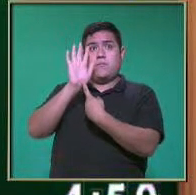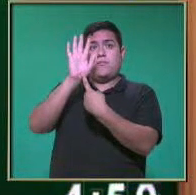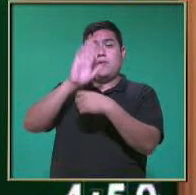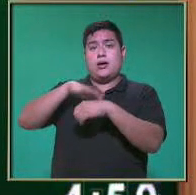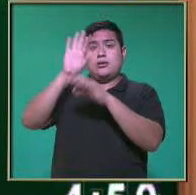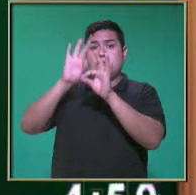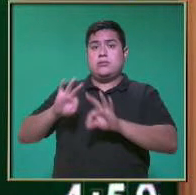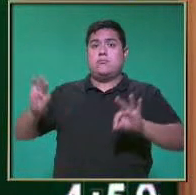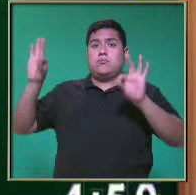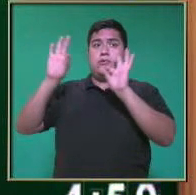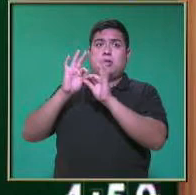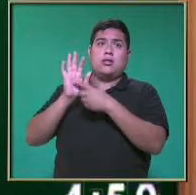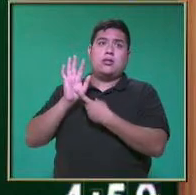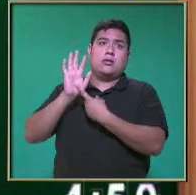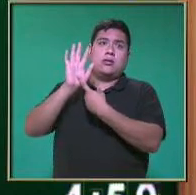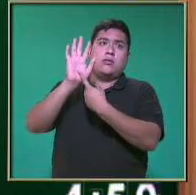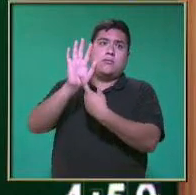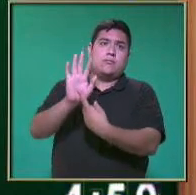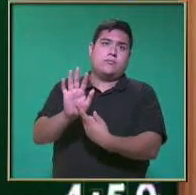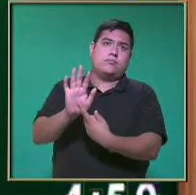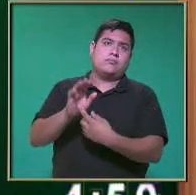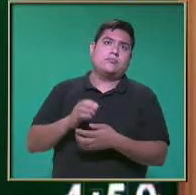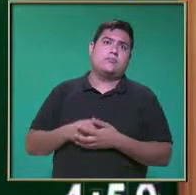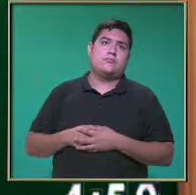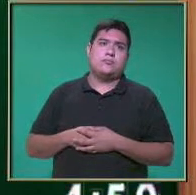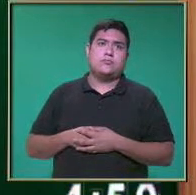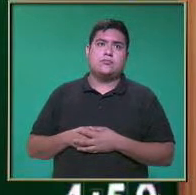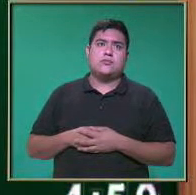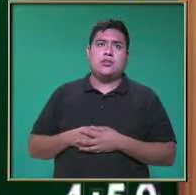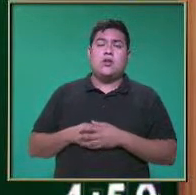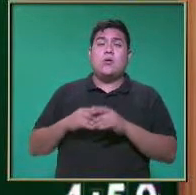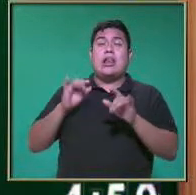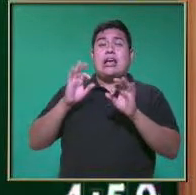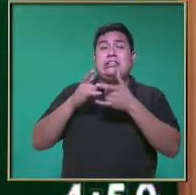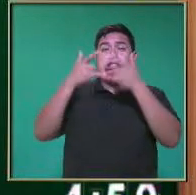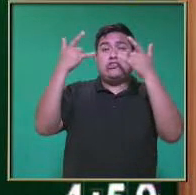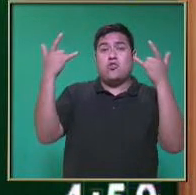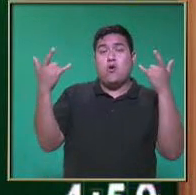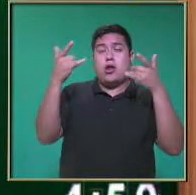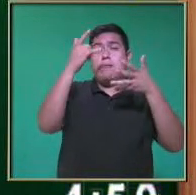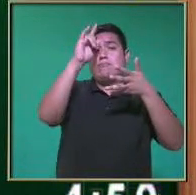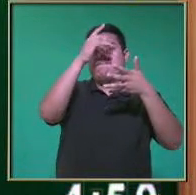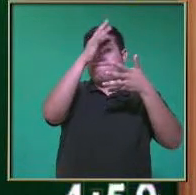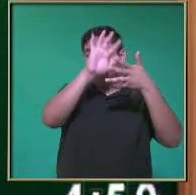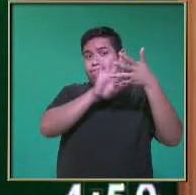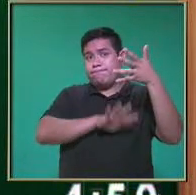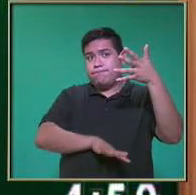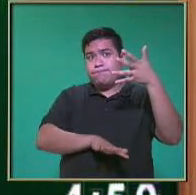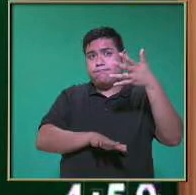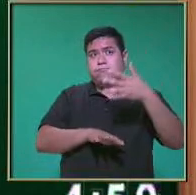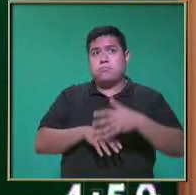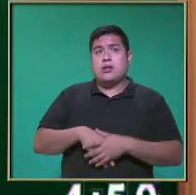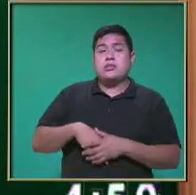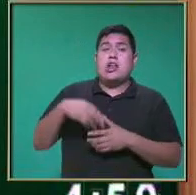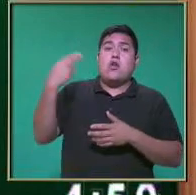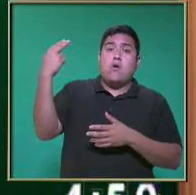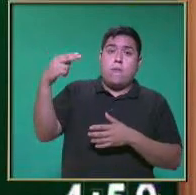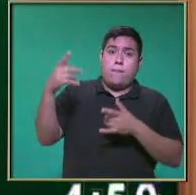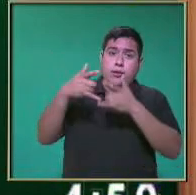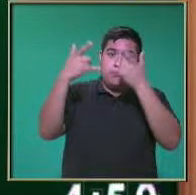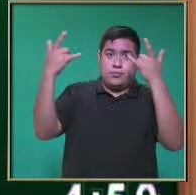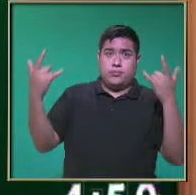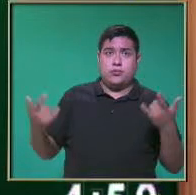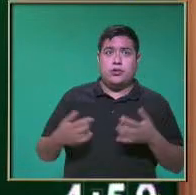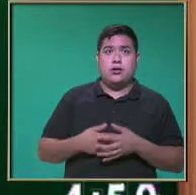It gives us an idea. Nos da una idea de lo que tratará la historia. Además, is the name of the story. Es el nombre